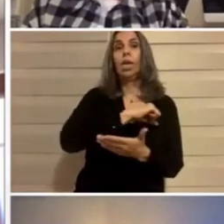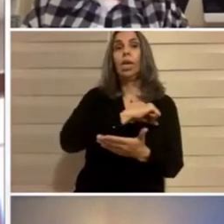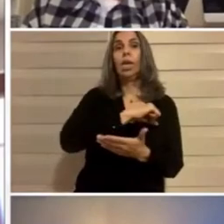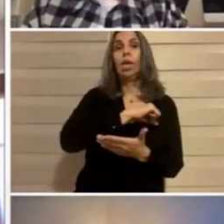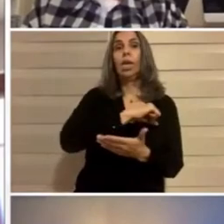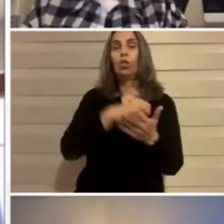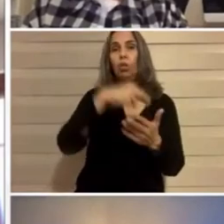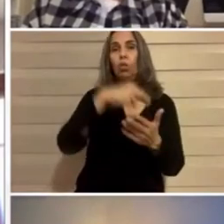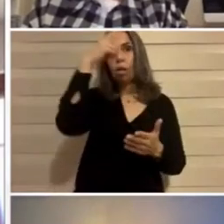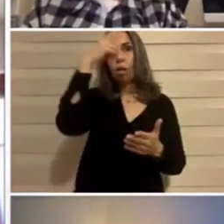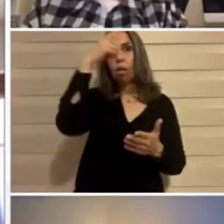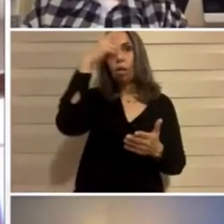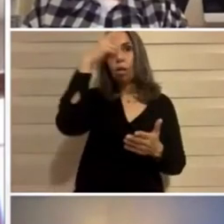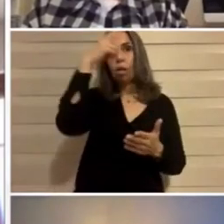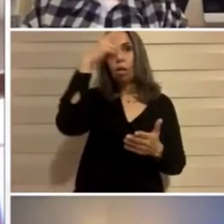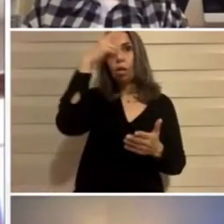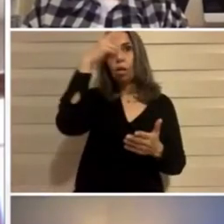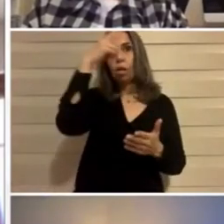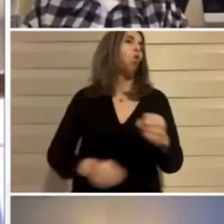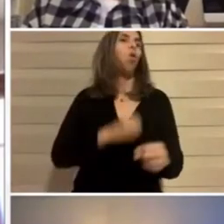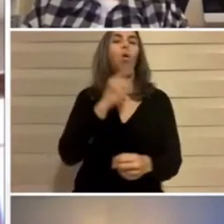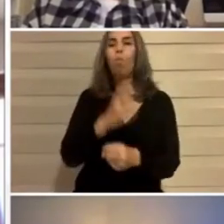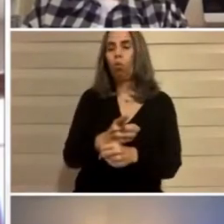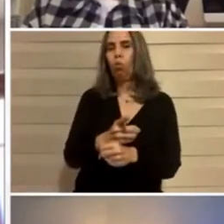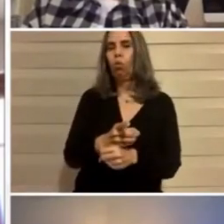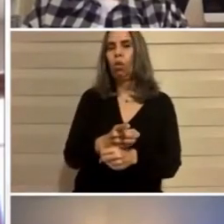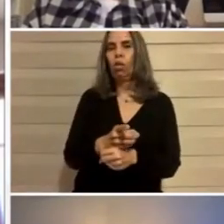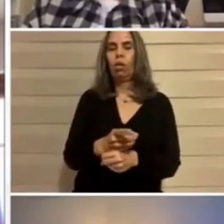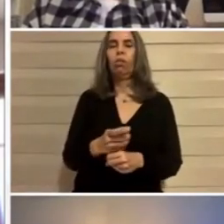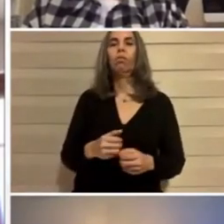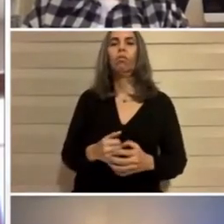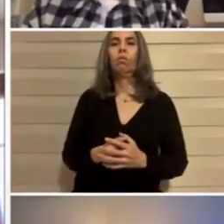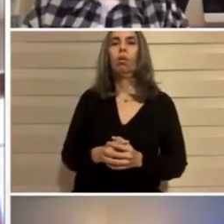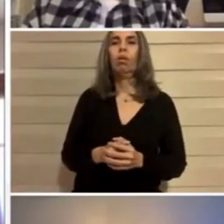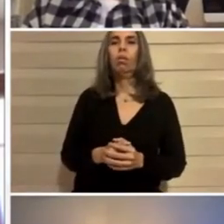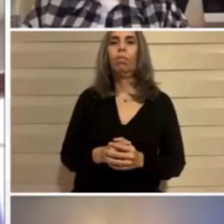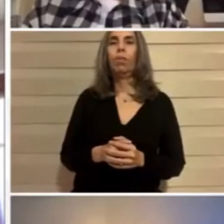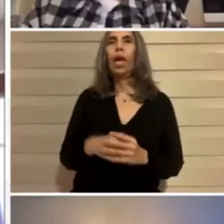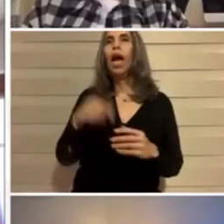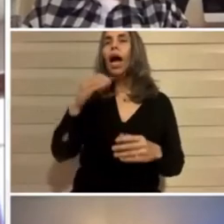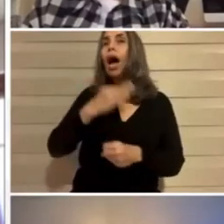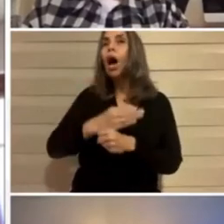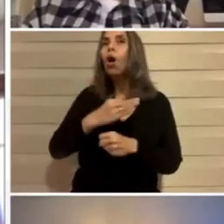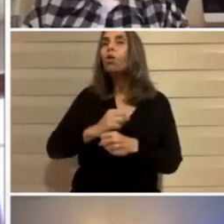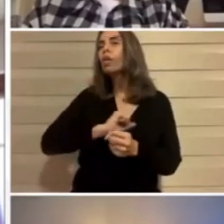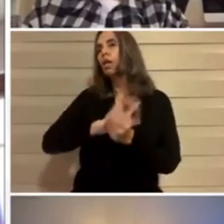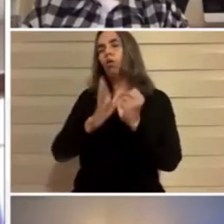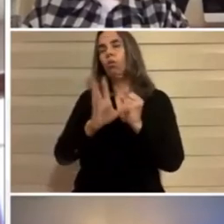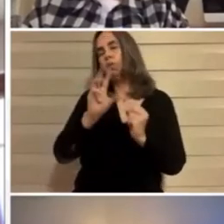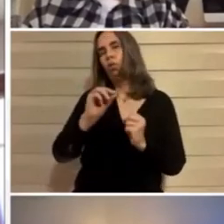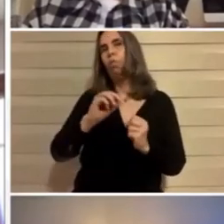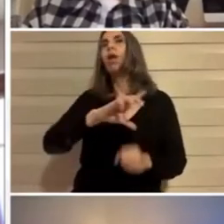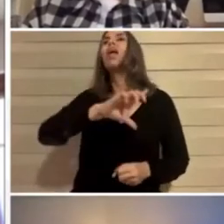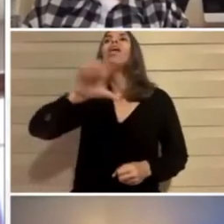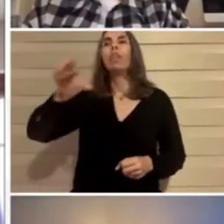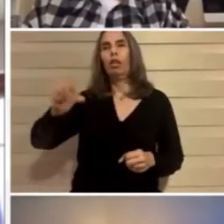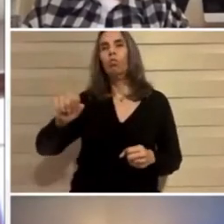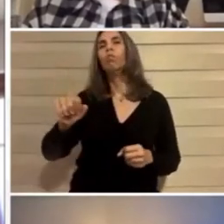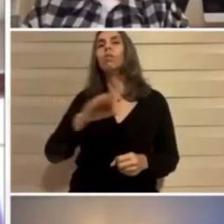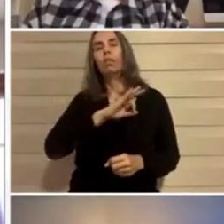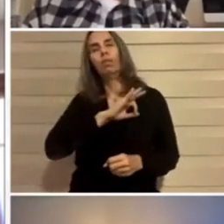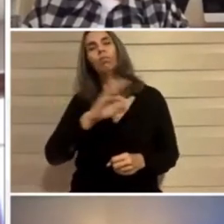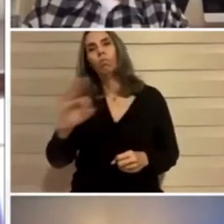pandemia en los que de veras tenemos que cuidarnos y cuidar la salud de nuestros seres queridos, pero siempre hay oportunidades fuera. Y los museos